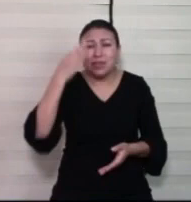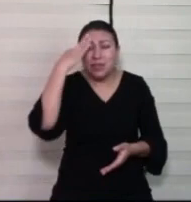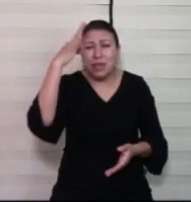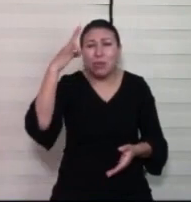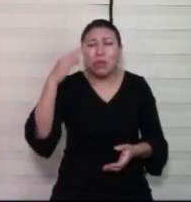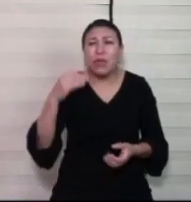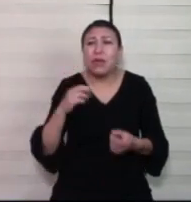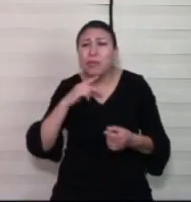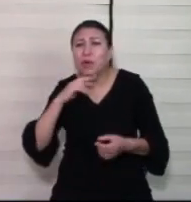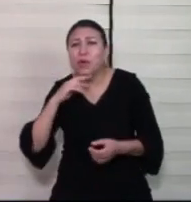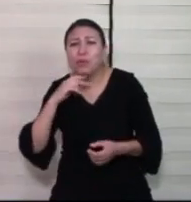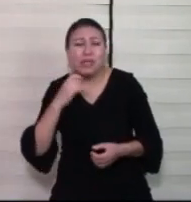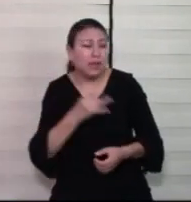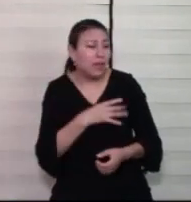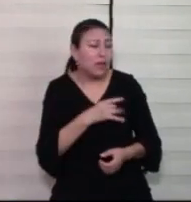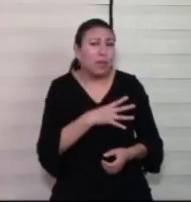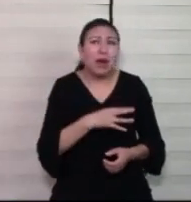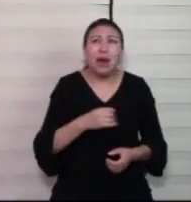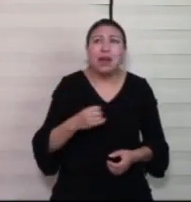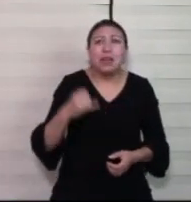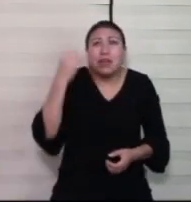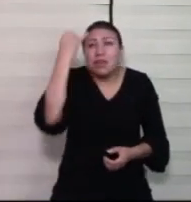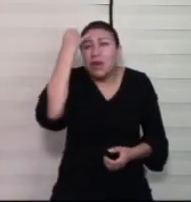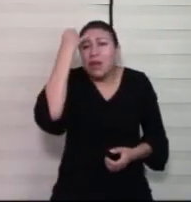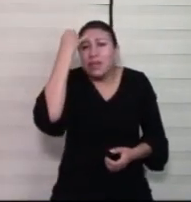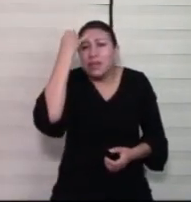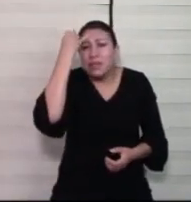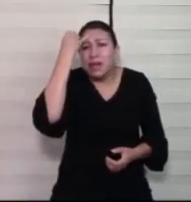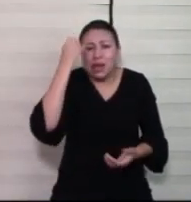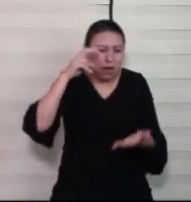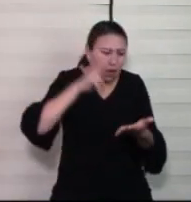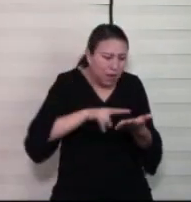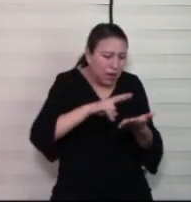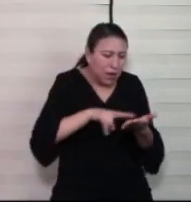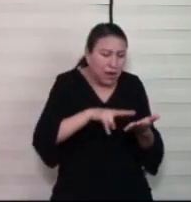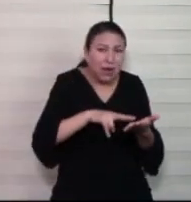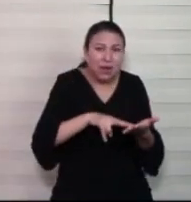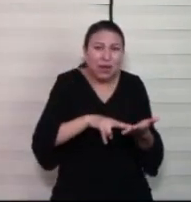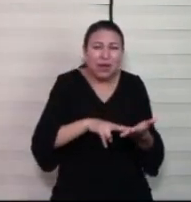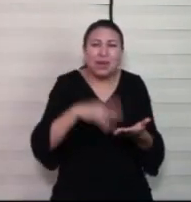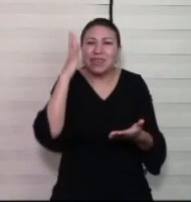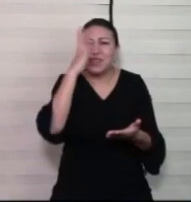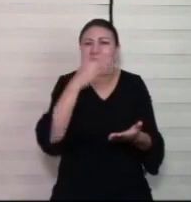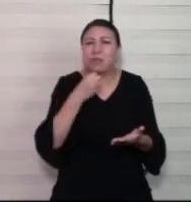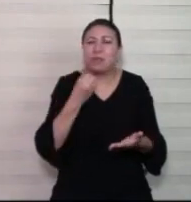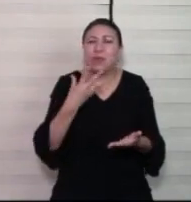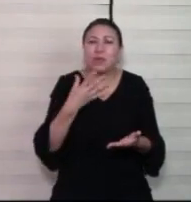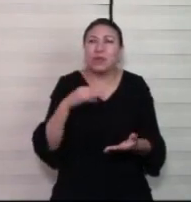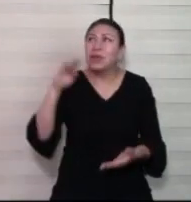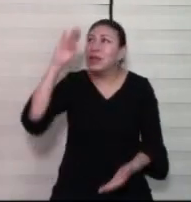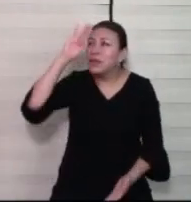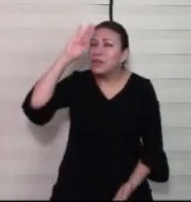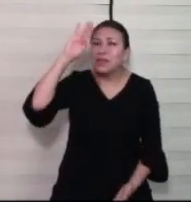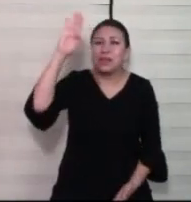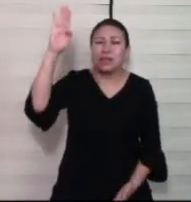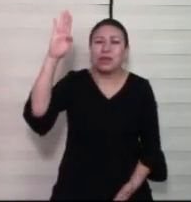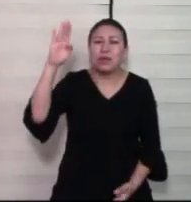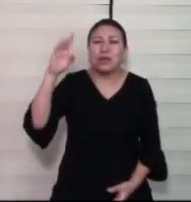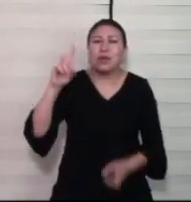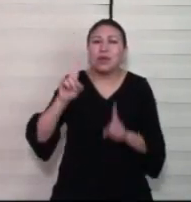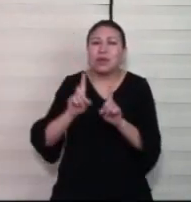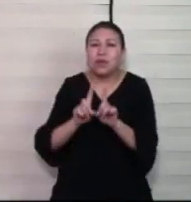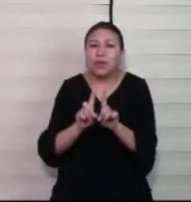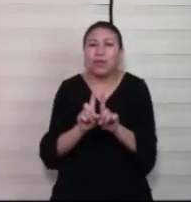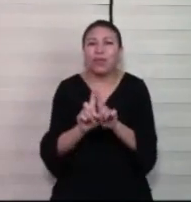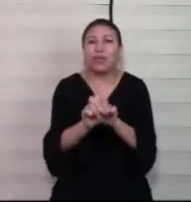venga ese momento de temor, de desconfianza, léalo de nuevo. Y mire qué hermoso. El Señor va delante de